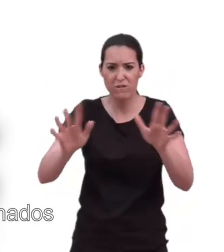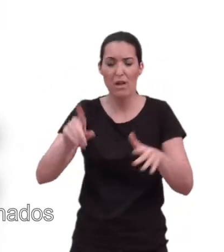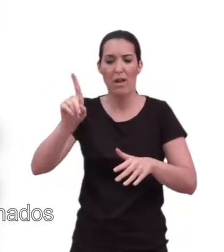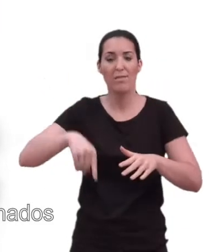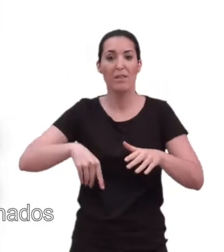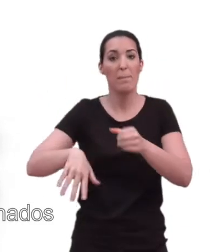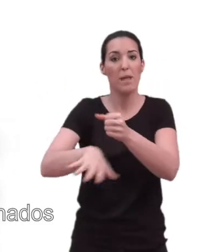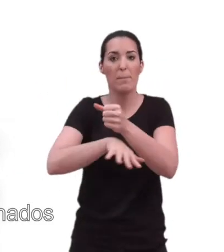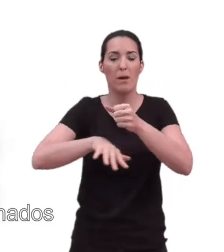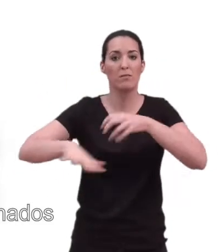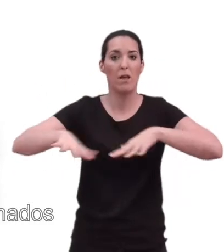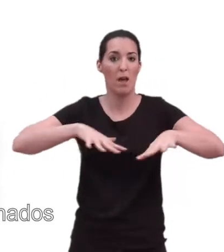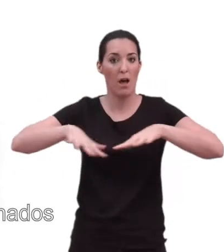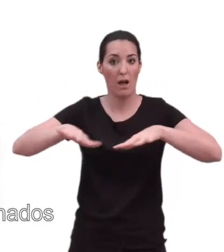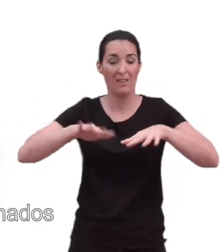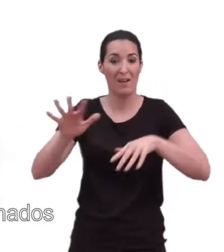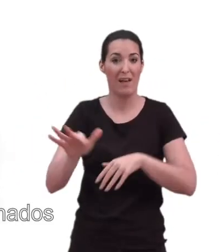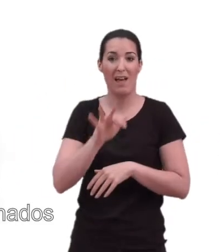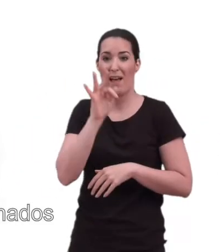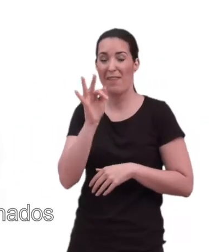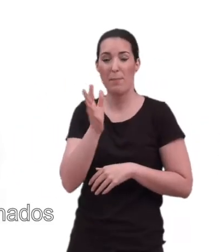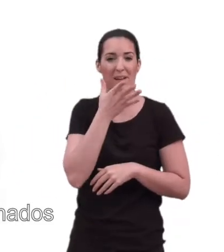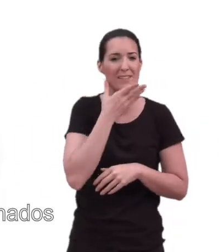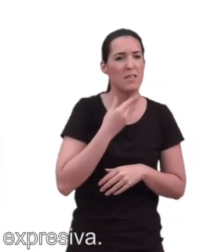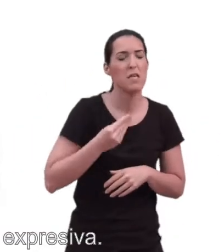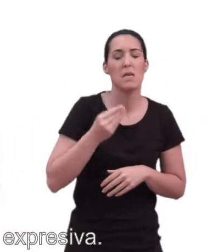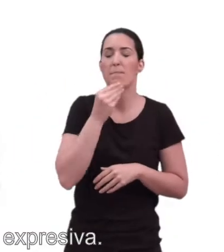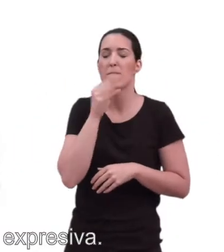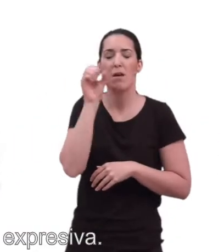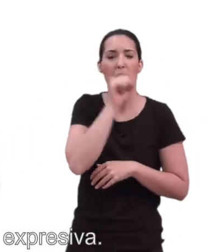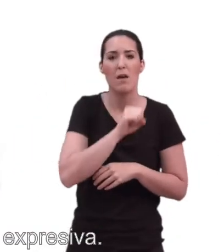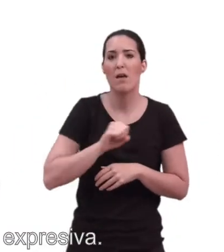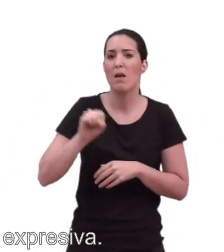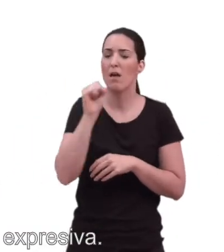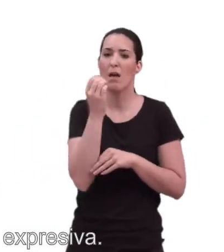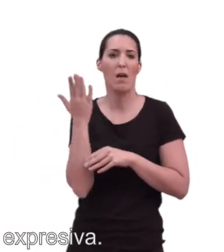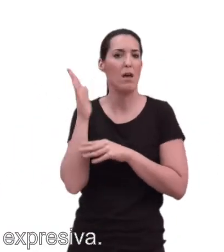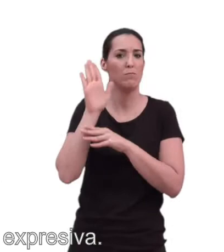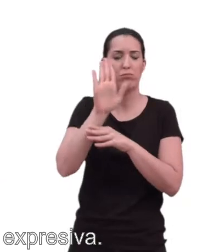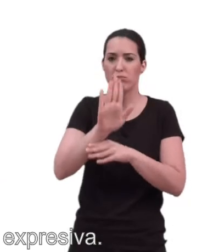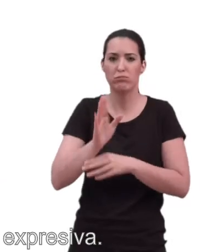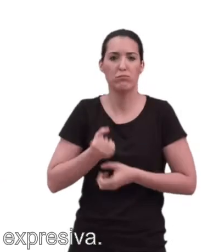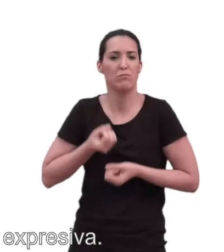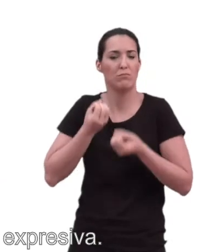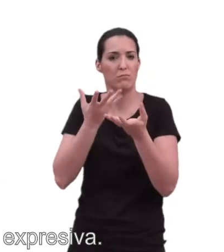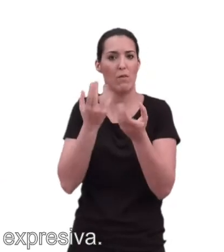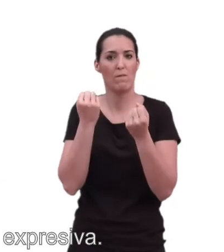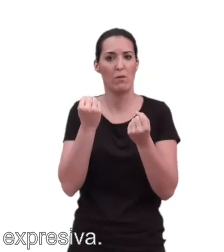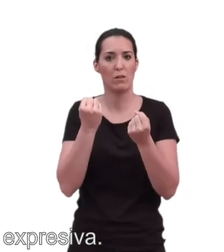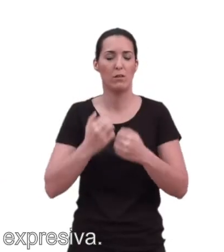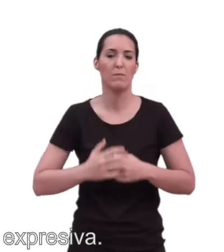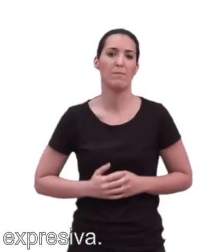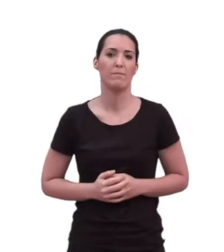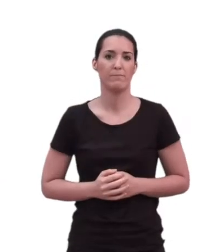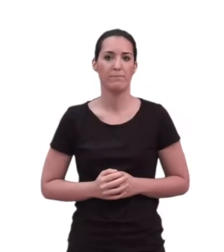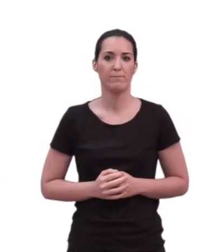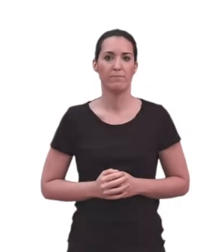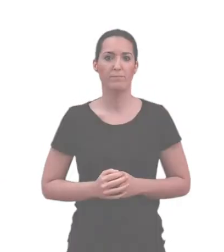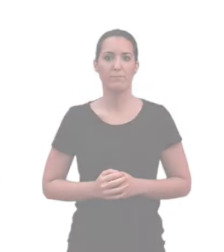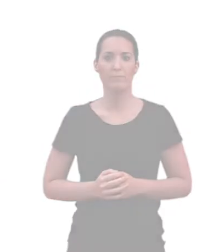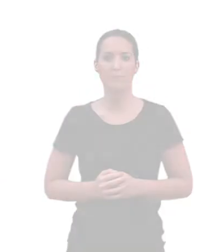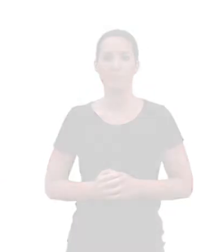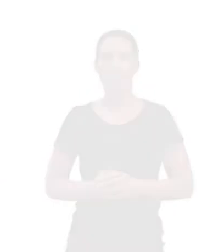volúmenes contorsionados y superficies agitadas, con un hedonismo de gran potencia expresiva.